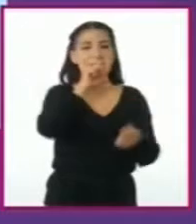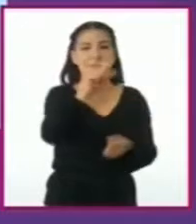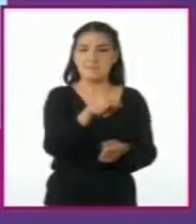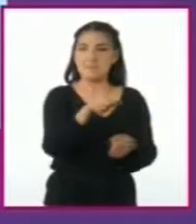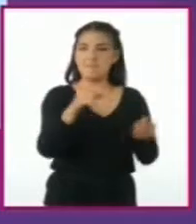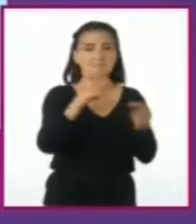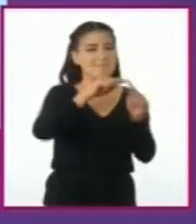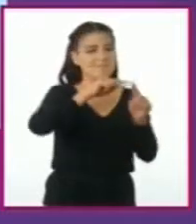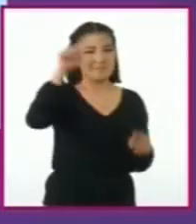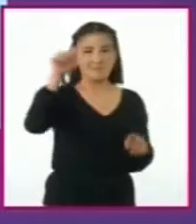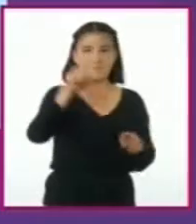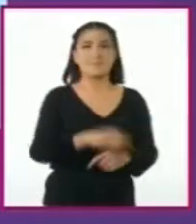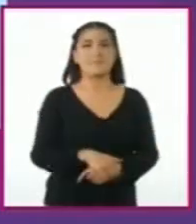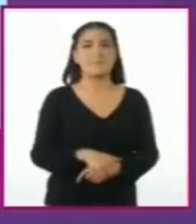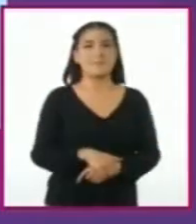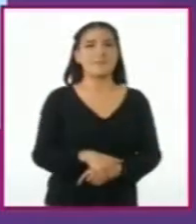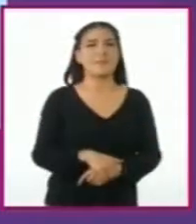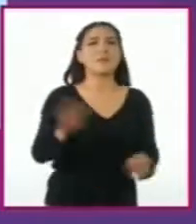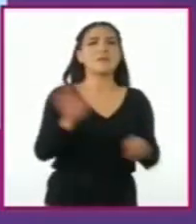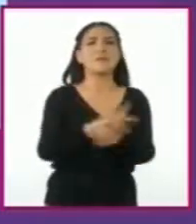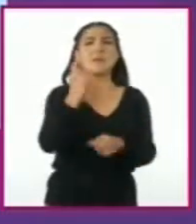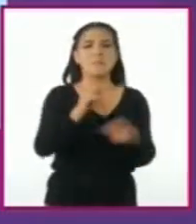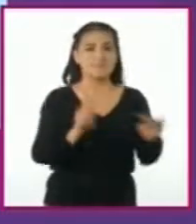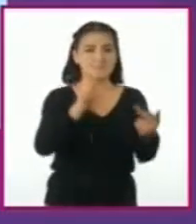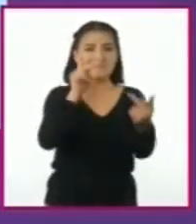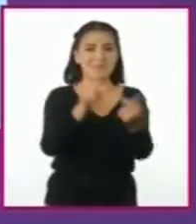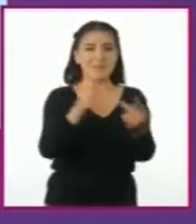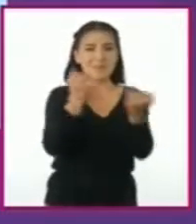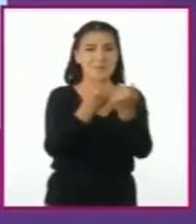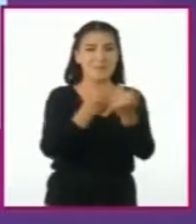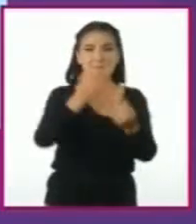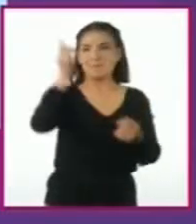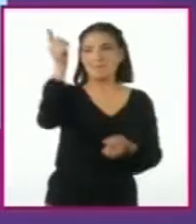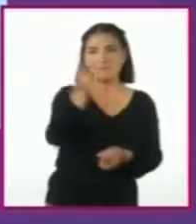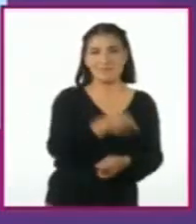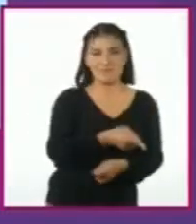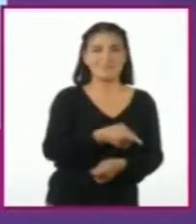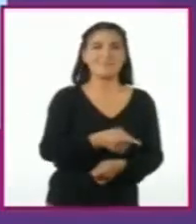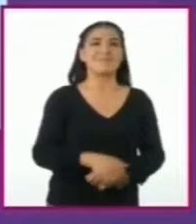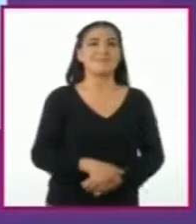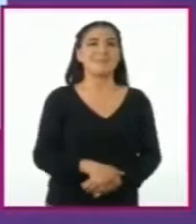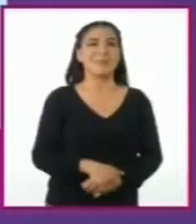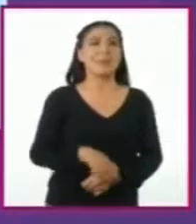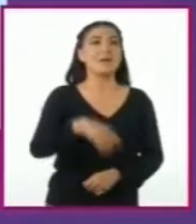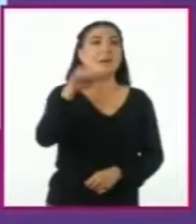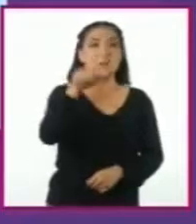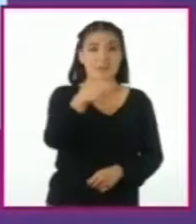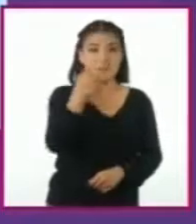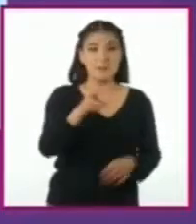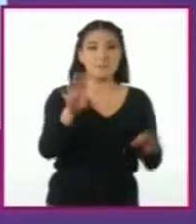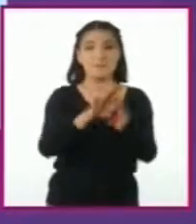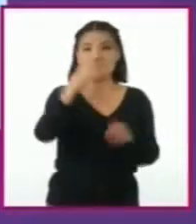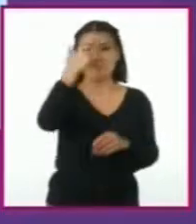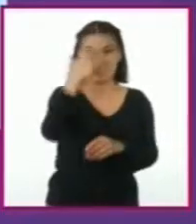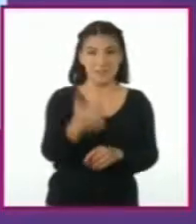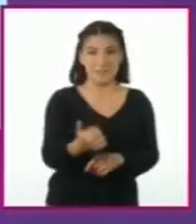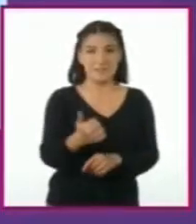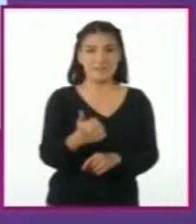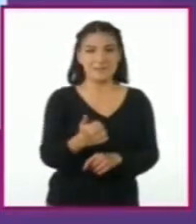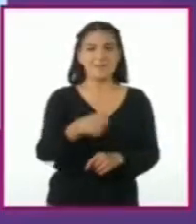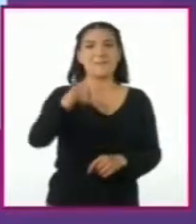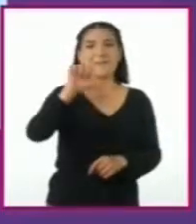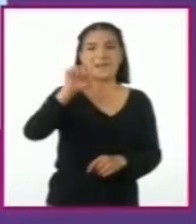construcción, es decir, por la coincidencia de la diagonal de los rectángulos. Y bajo este razonamiento, el